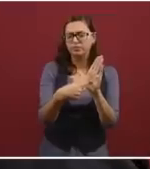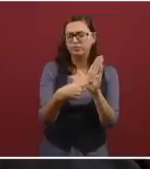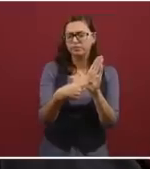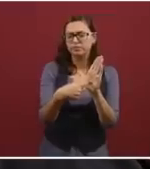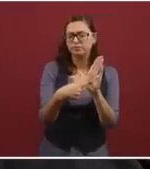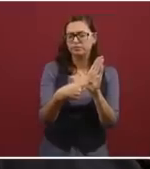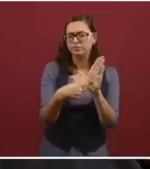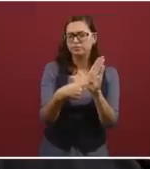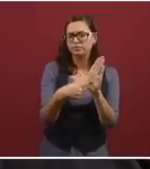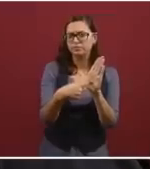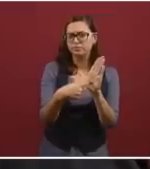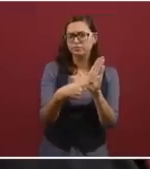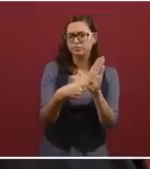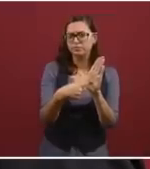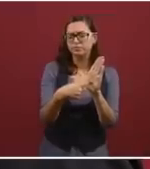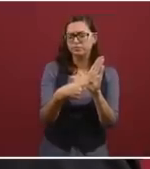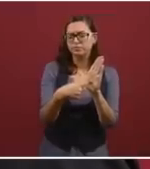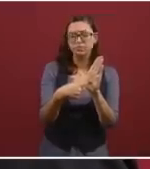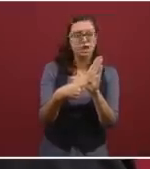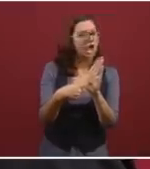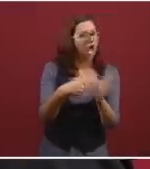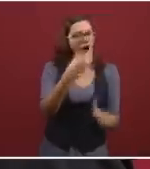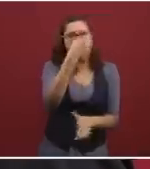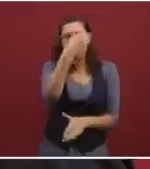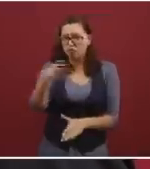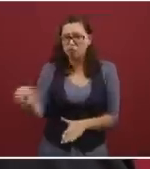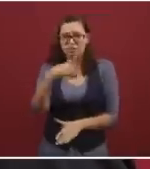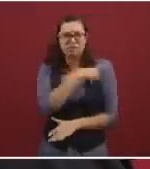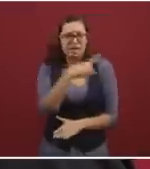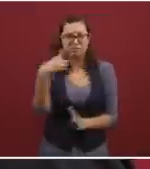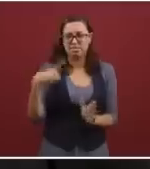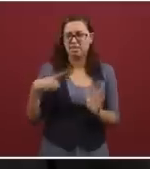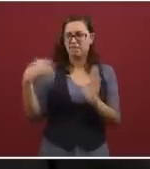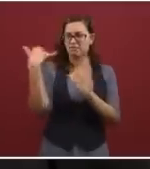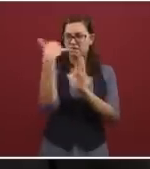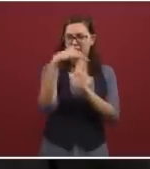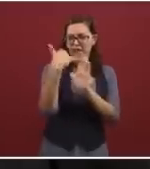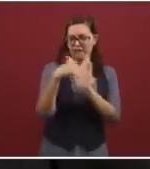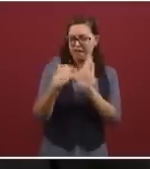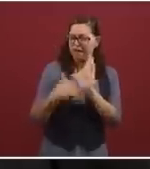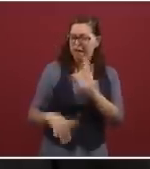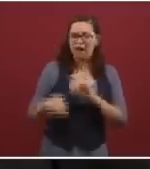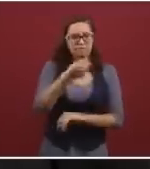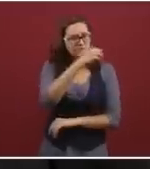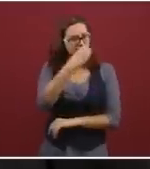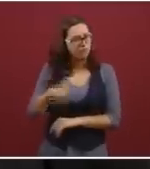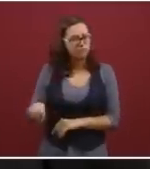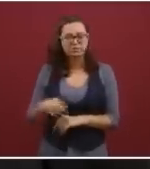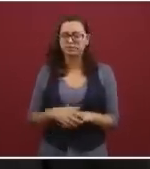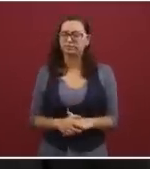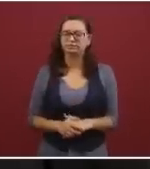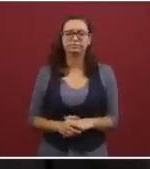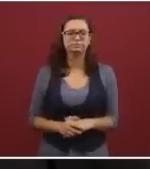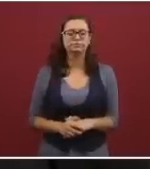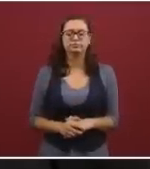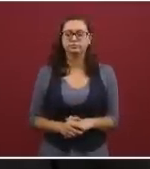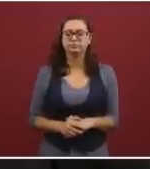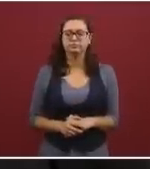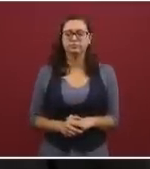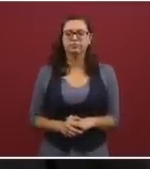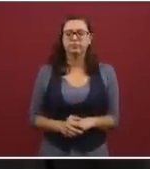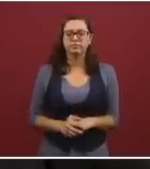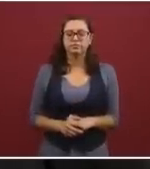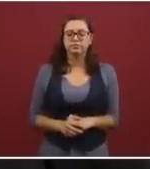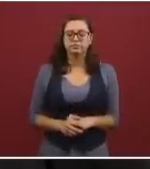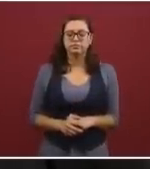es de consulta obligada para saber lo que